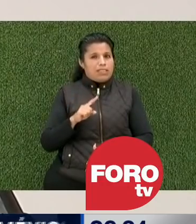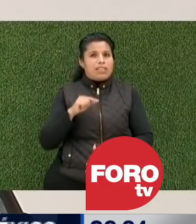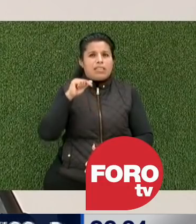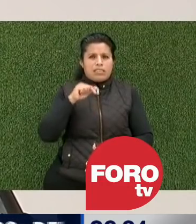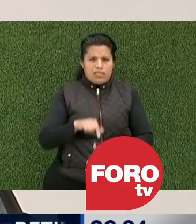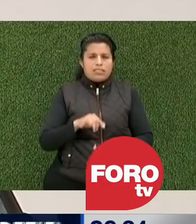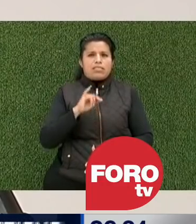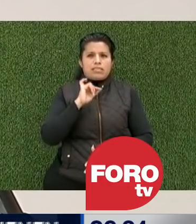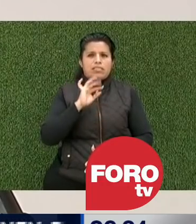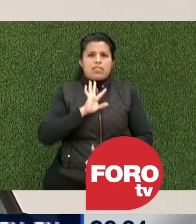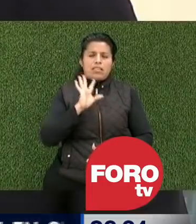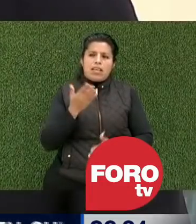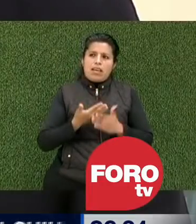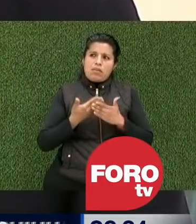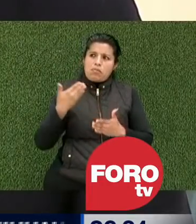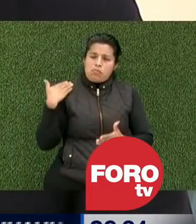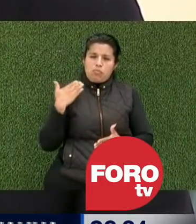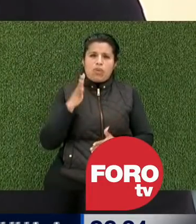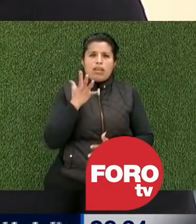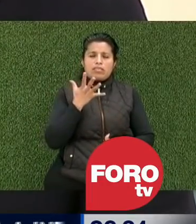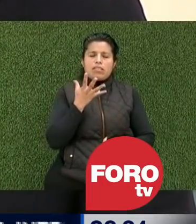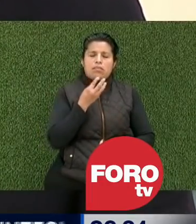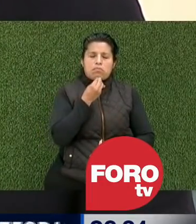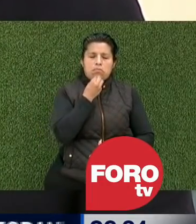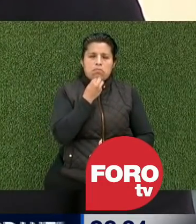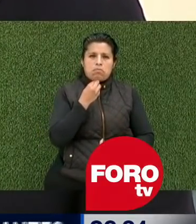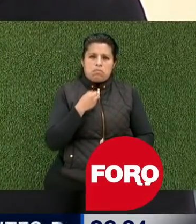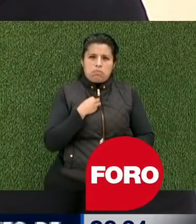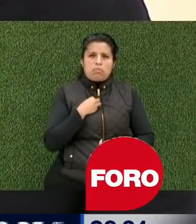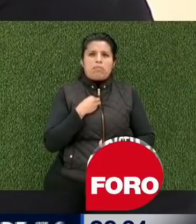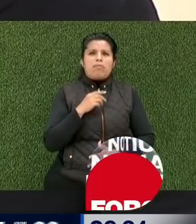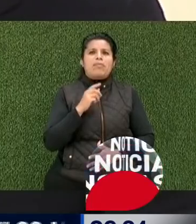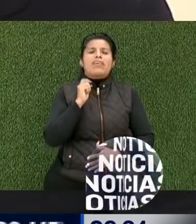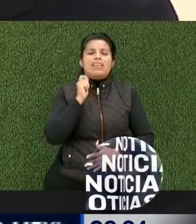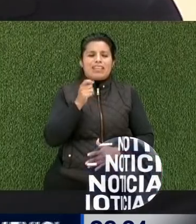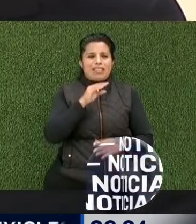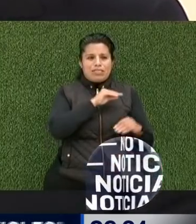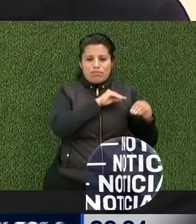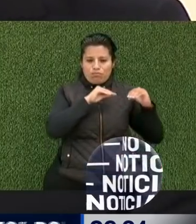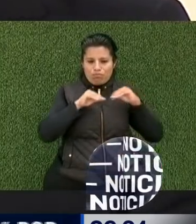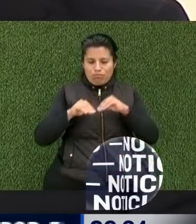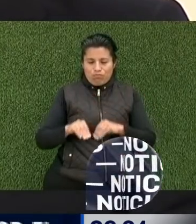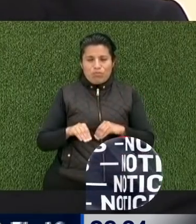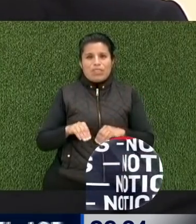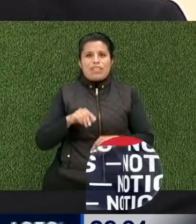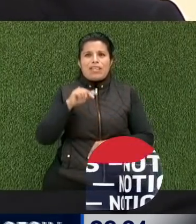de la pandemia. Destacó que en México no se afectó al sector primario de la economía por la emergencia